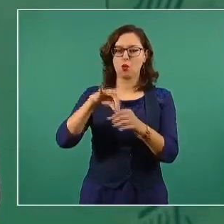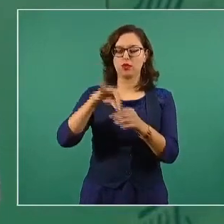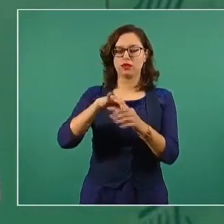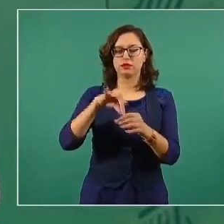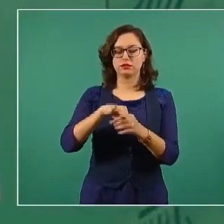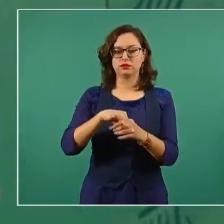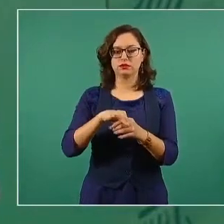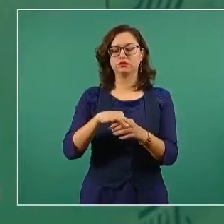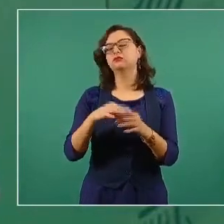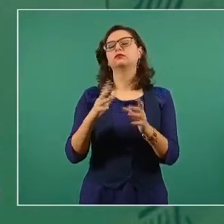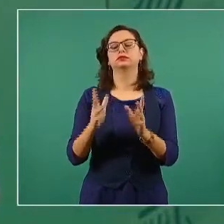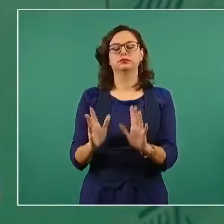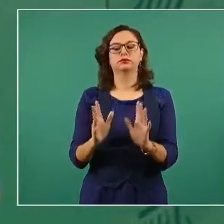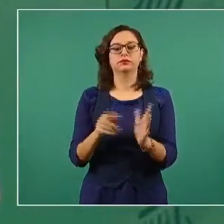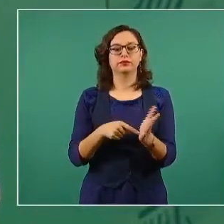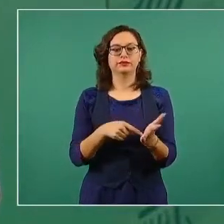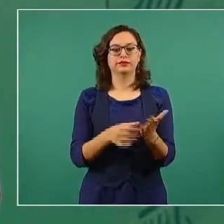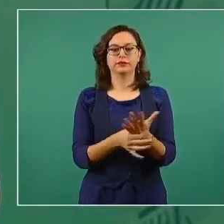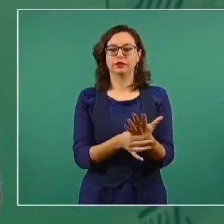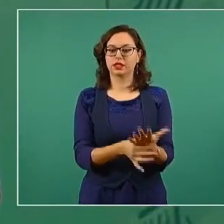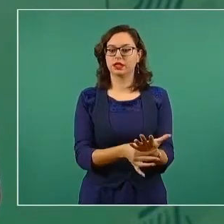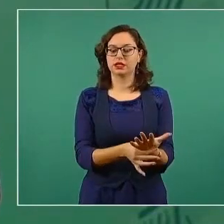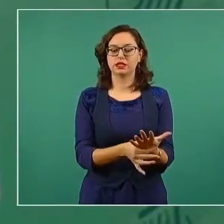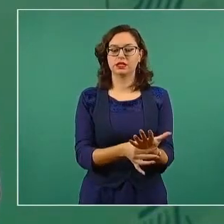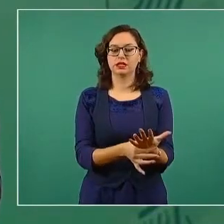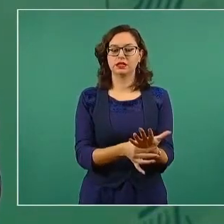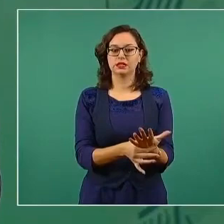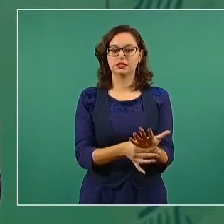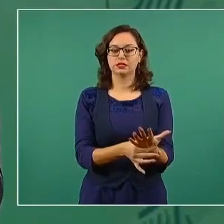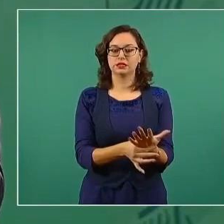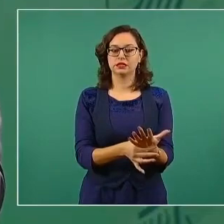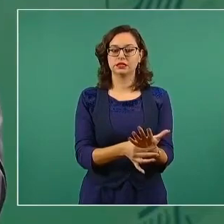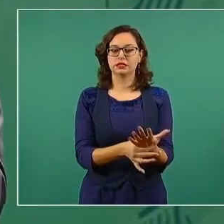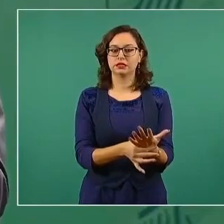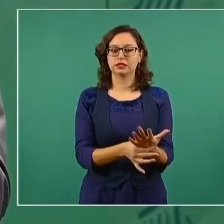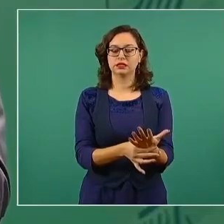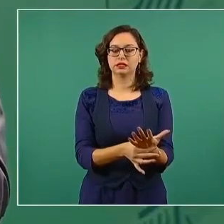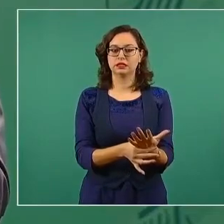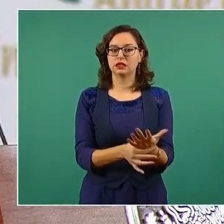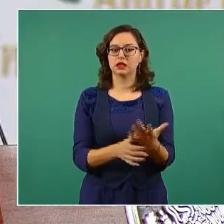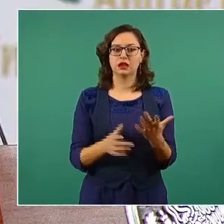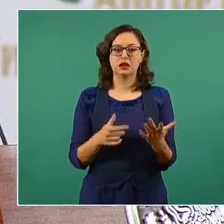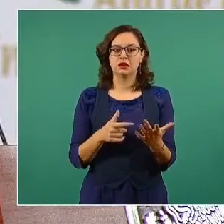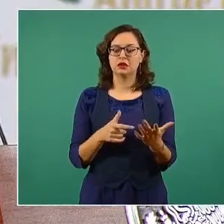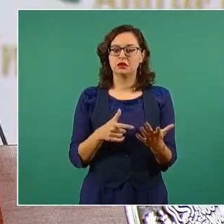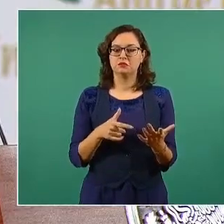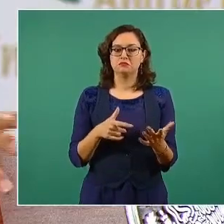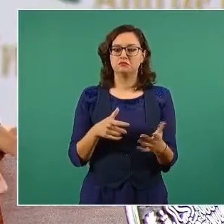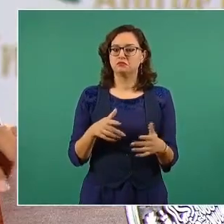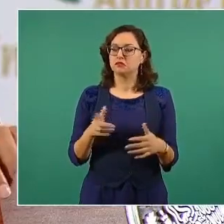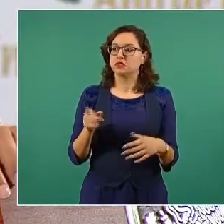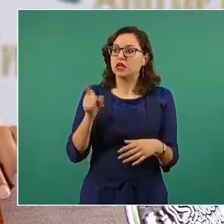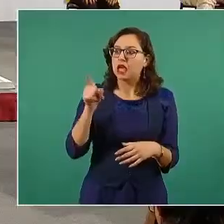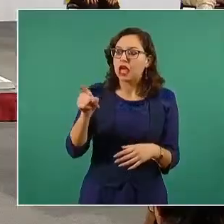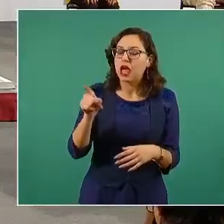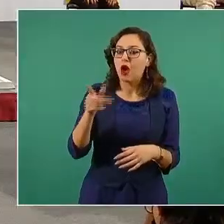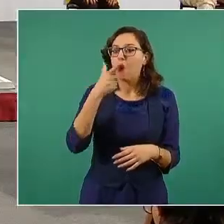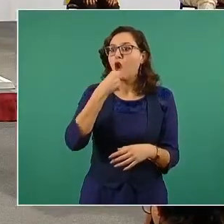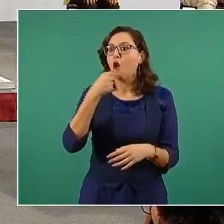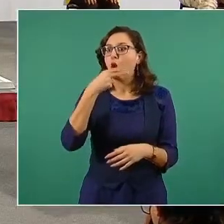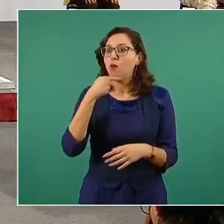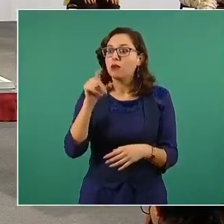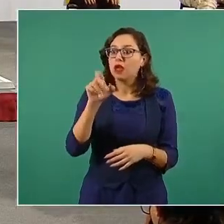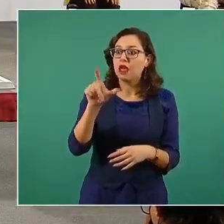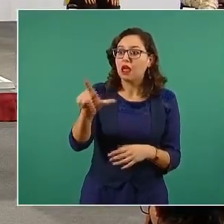ya adelantándose a los hechos, diciendo es que si gana este